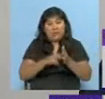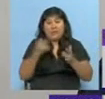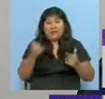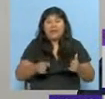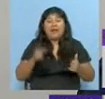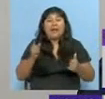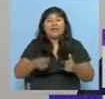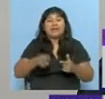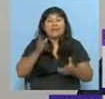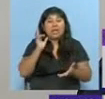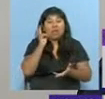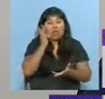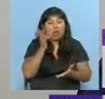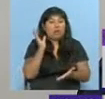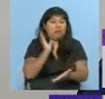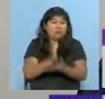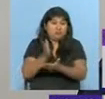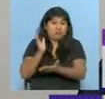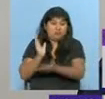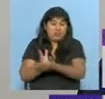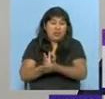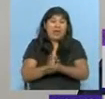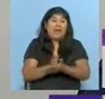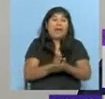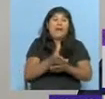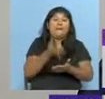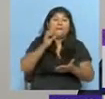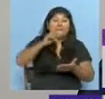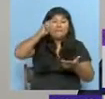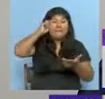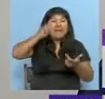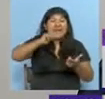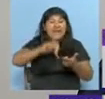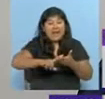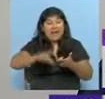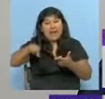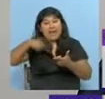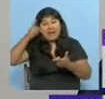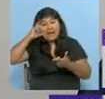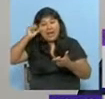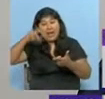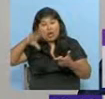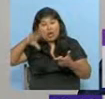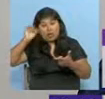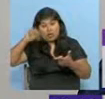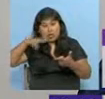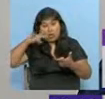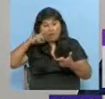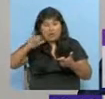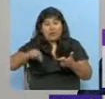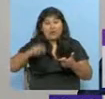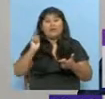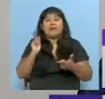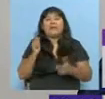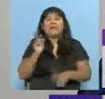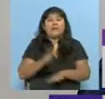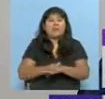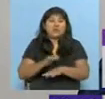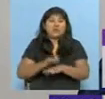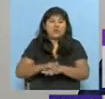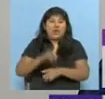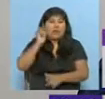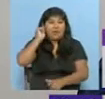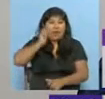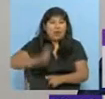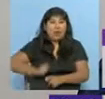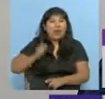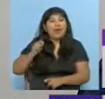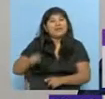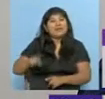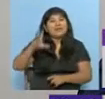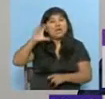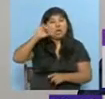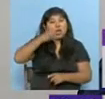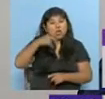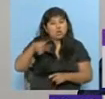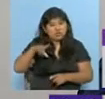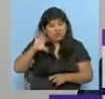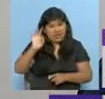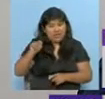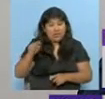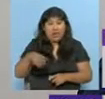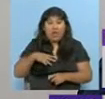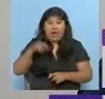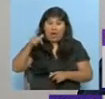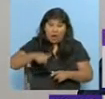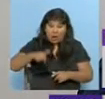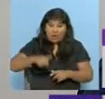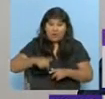del doctor Lozano, quien actualmente se encuentra en goce de licencia. Sin embargo, de lo que me